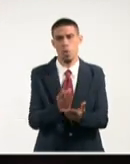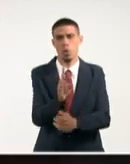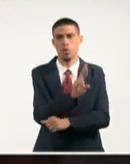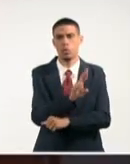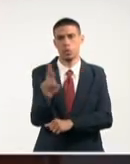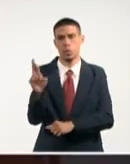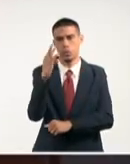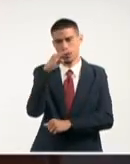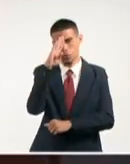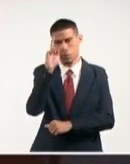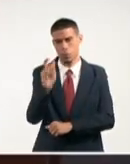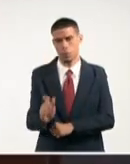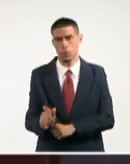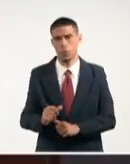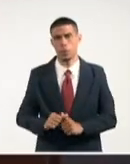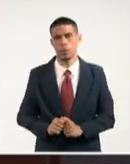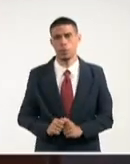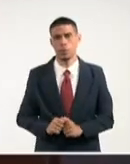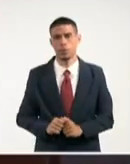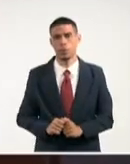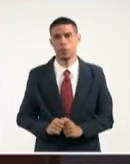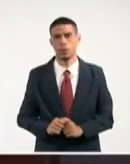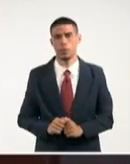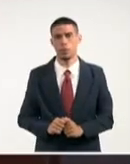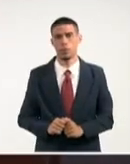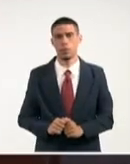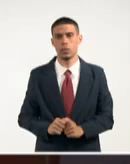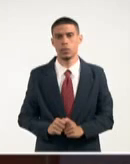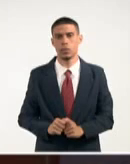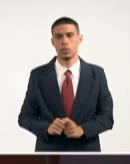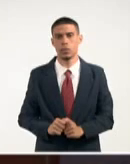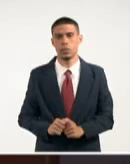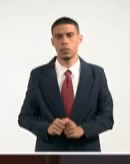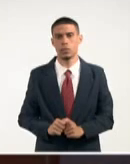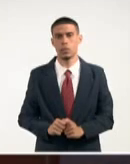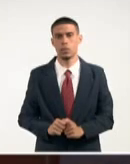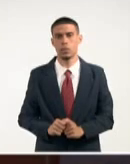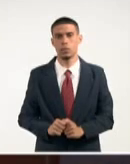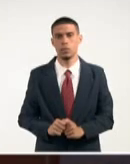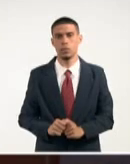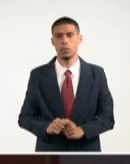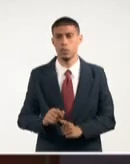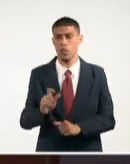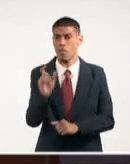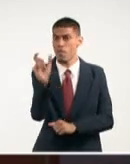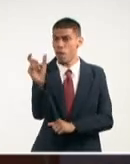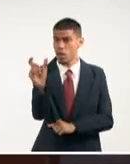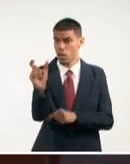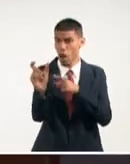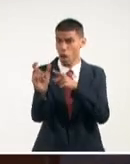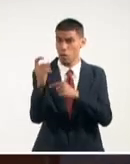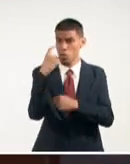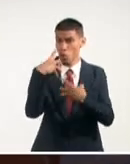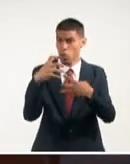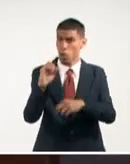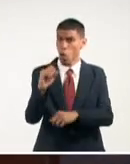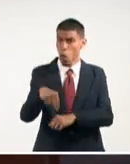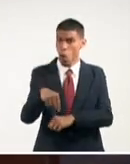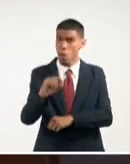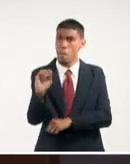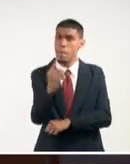cubanos. En fecha tan significativa, solicito a nuestro